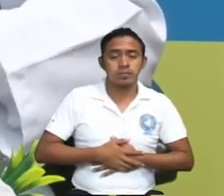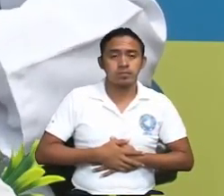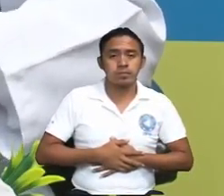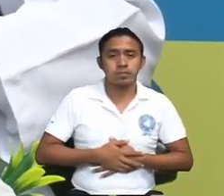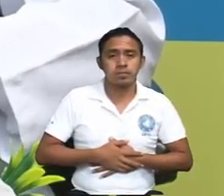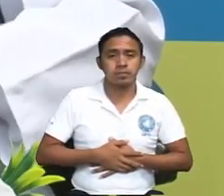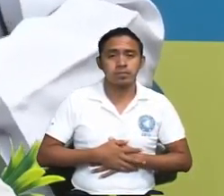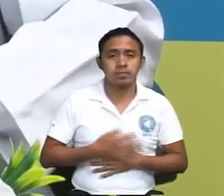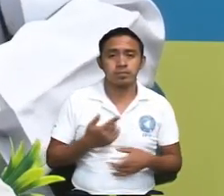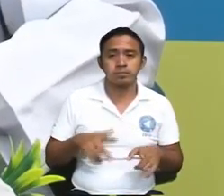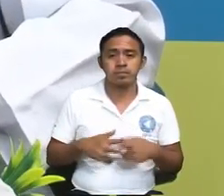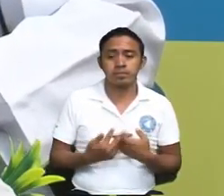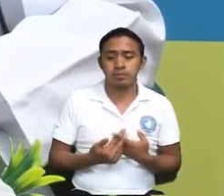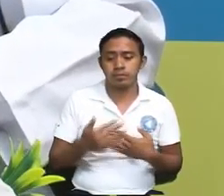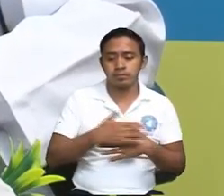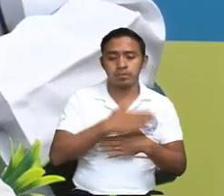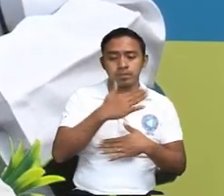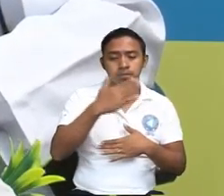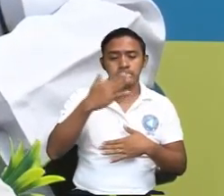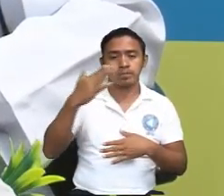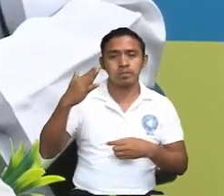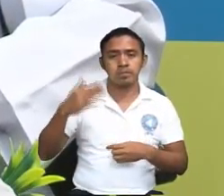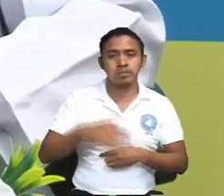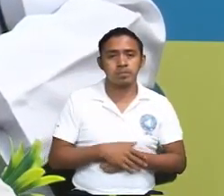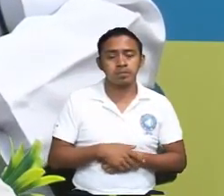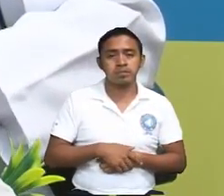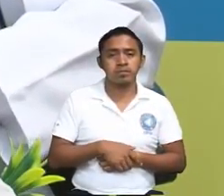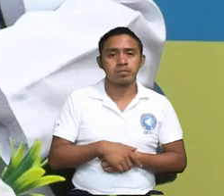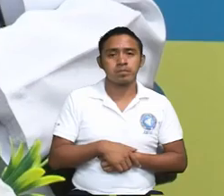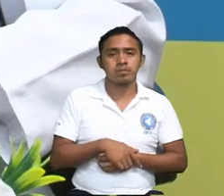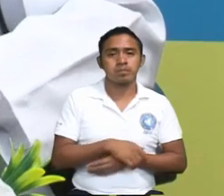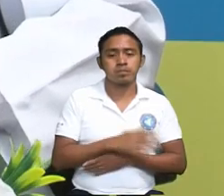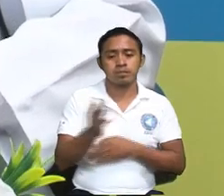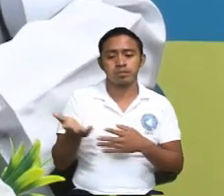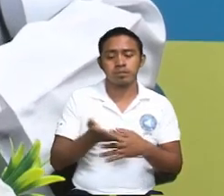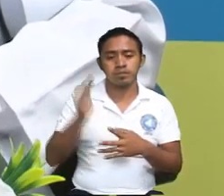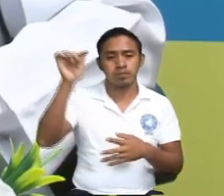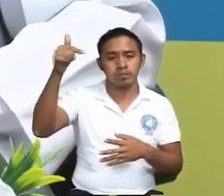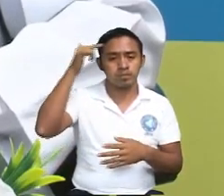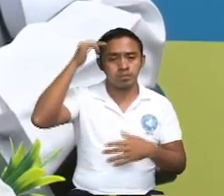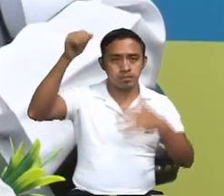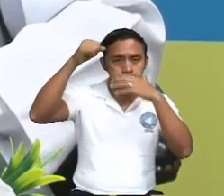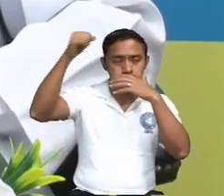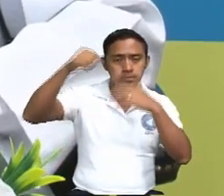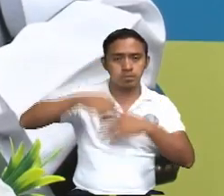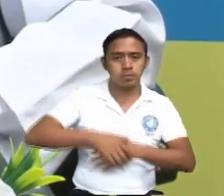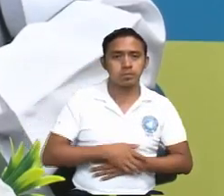iniciando la primera etapa de nuestro gobierno revolucionario,